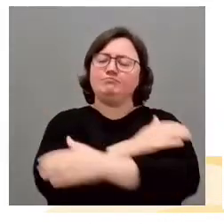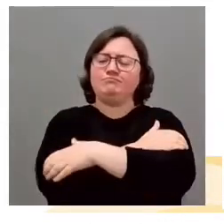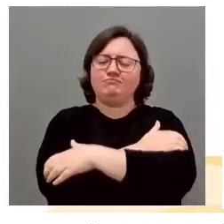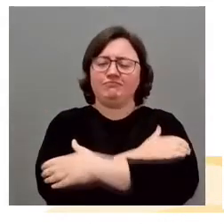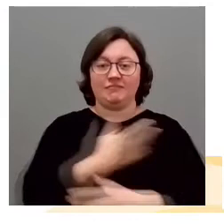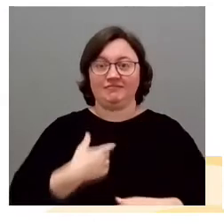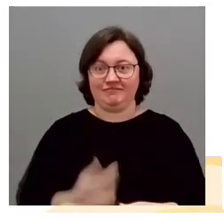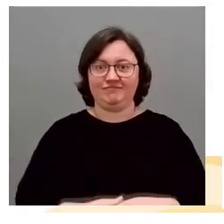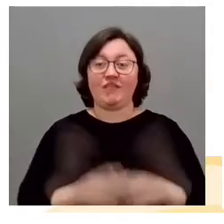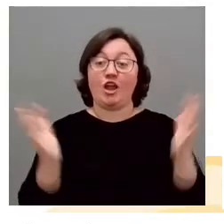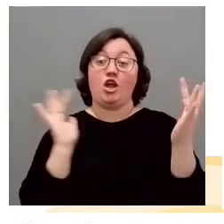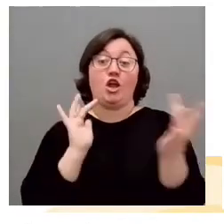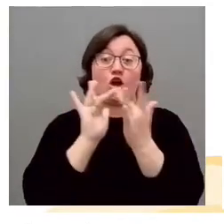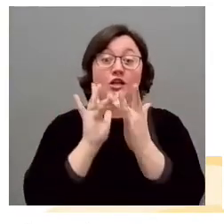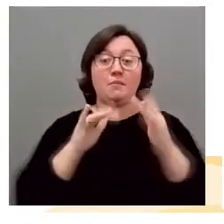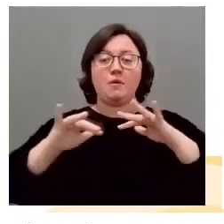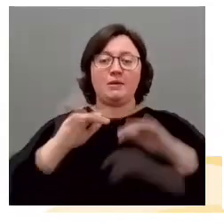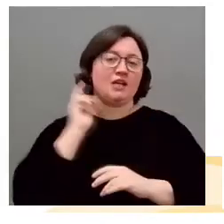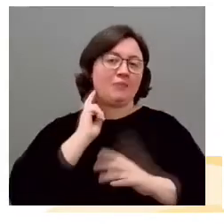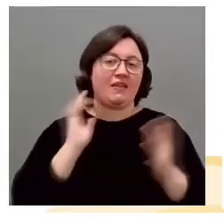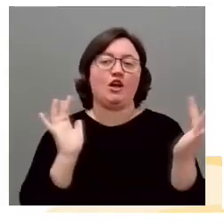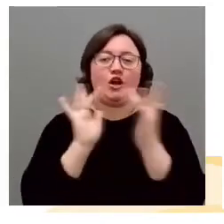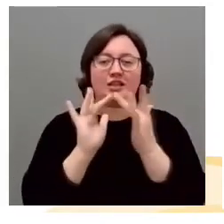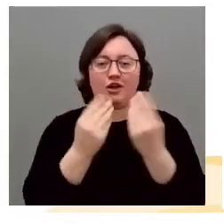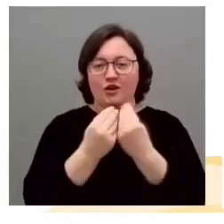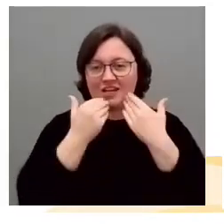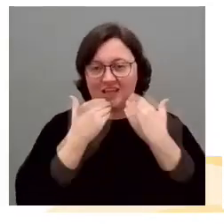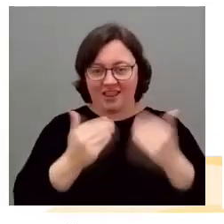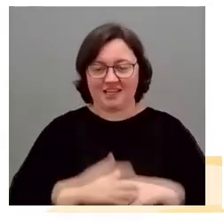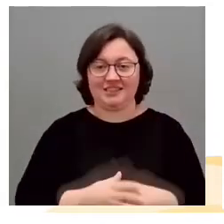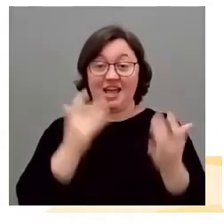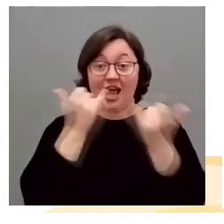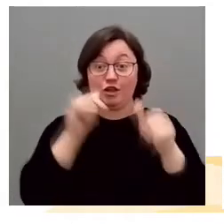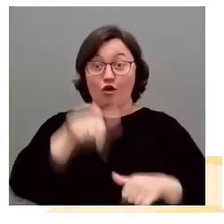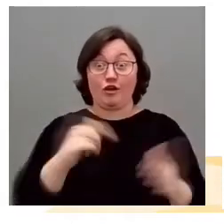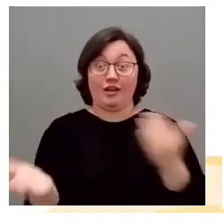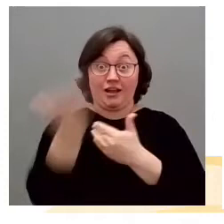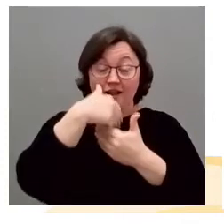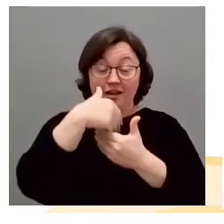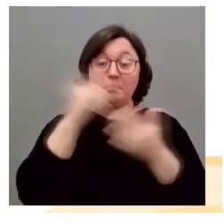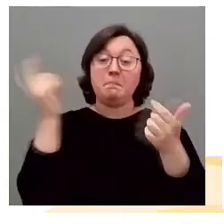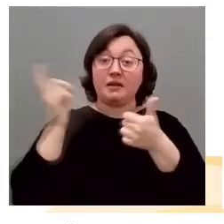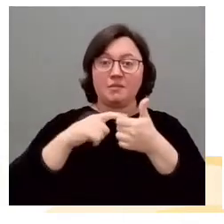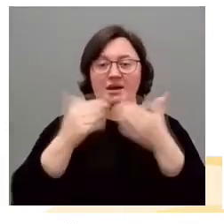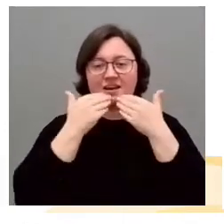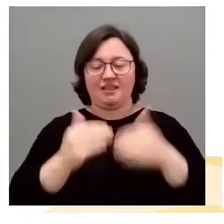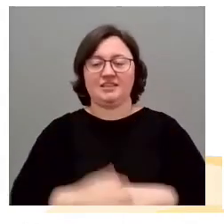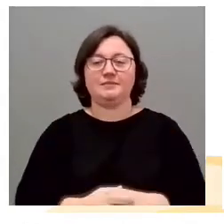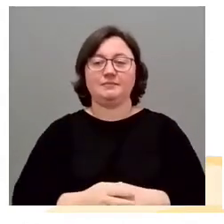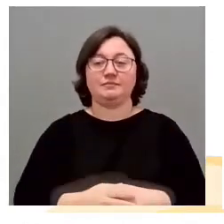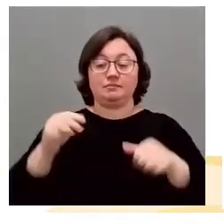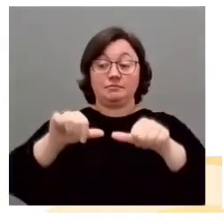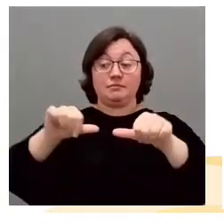por conectar con el movimiento Aspace. Gracias por asistir a este acto. En estos meses históricos